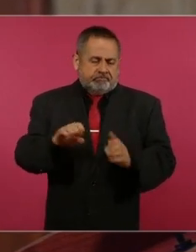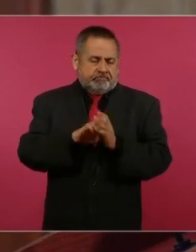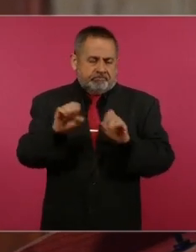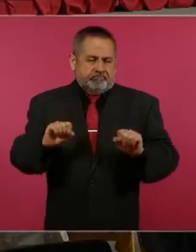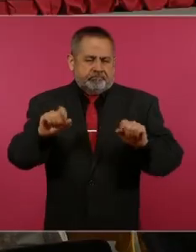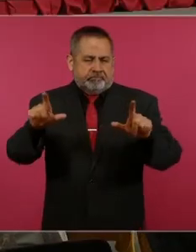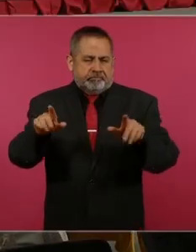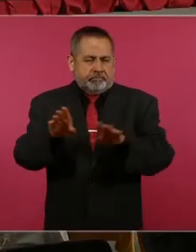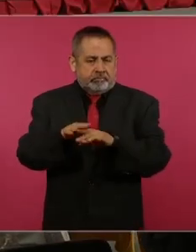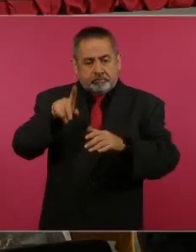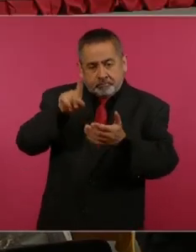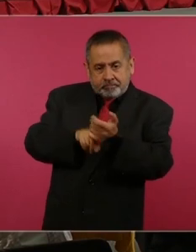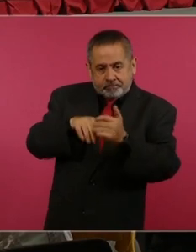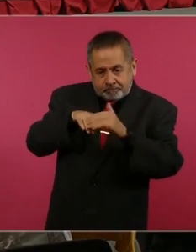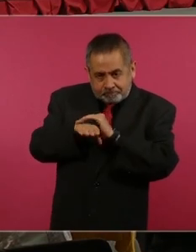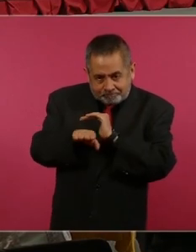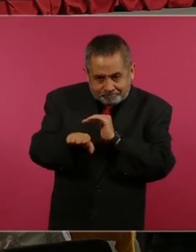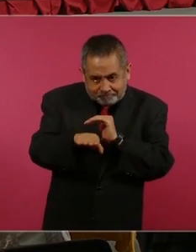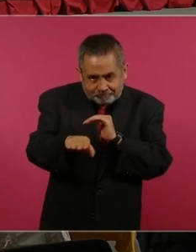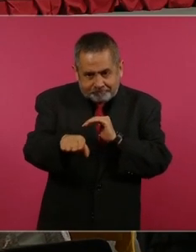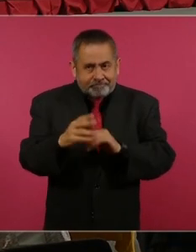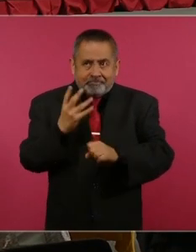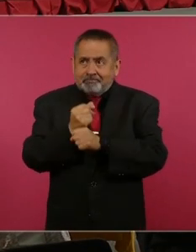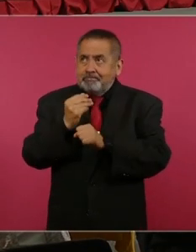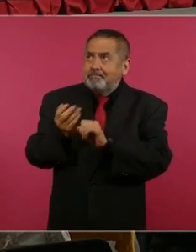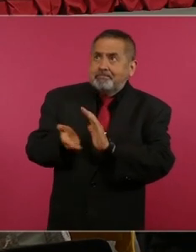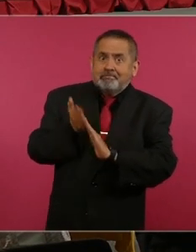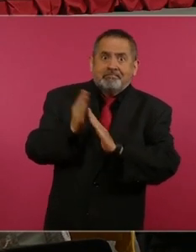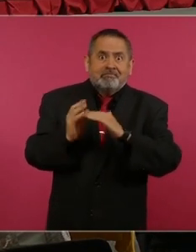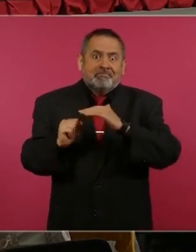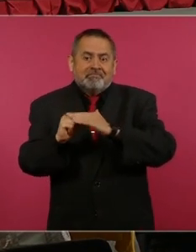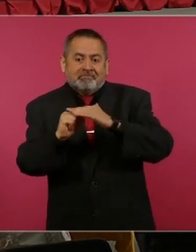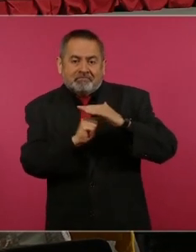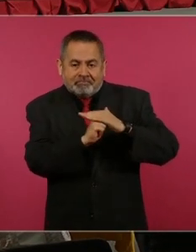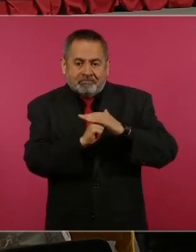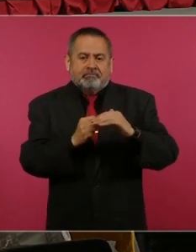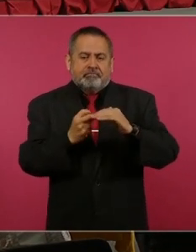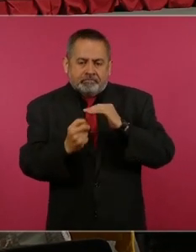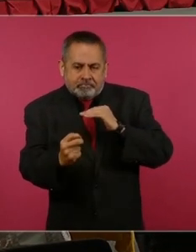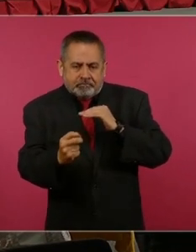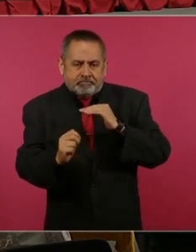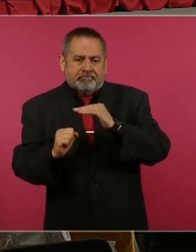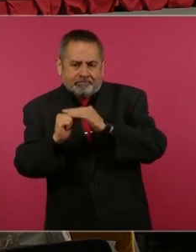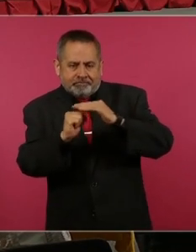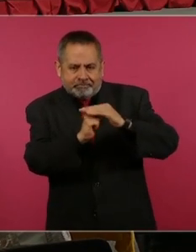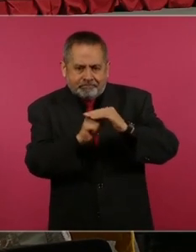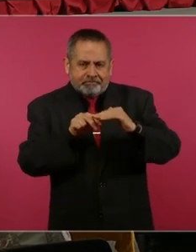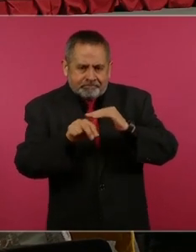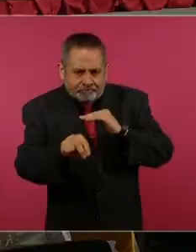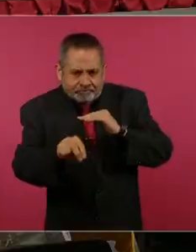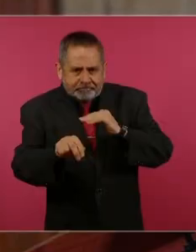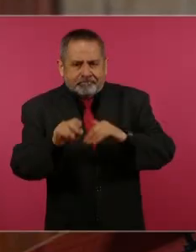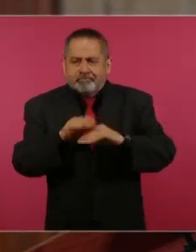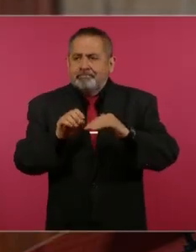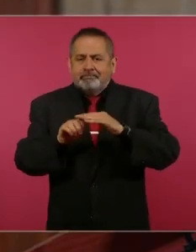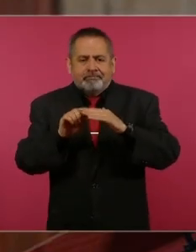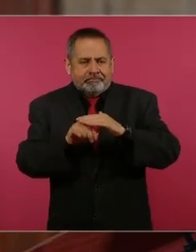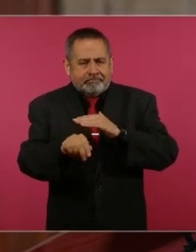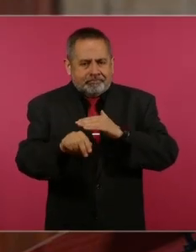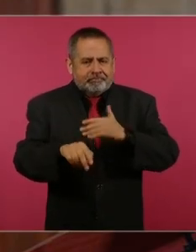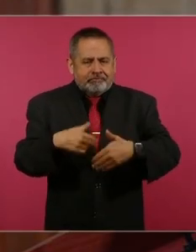de las galerías de acceso, ¿verdad?, que estamos construyendo, ¿verdad?, con todos los requisitos